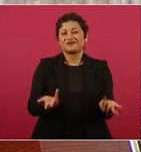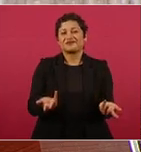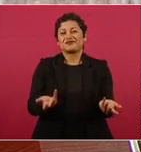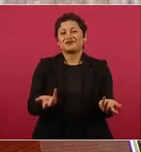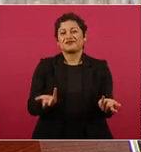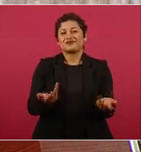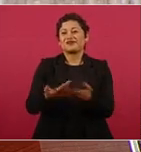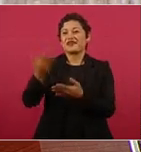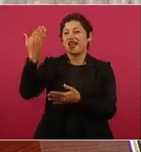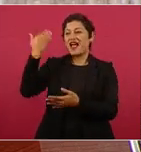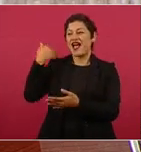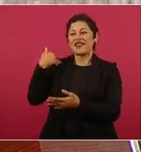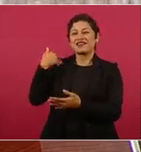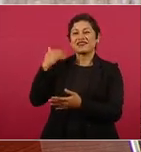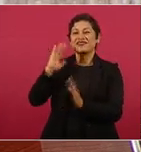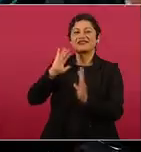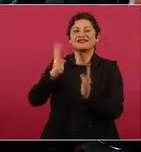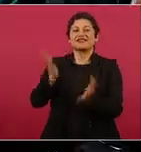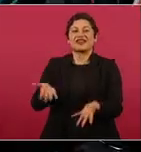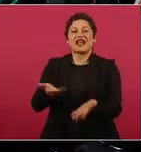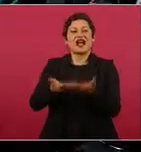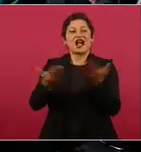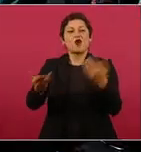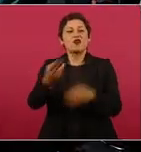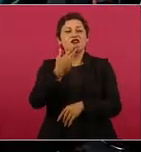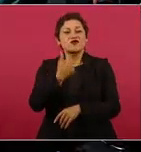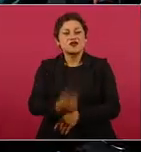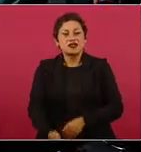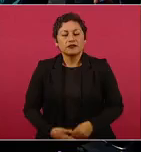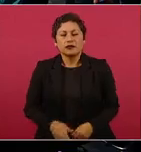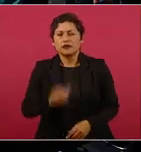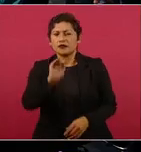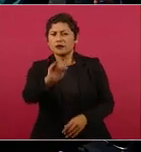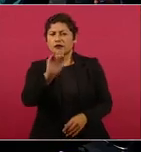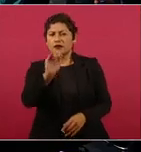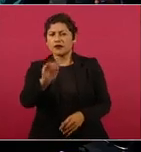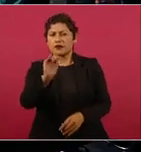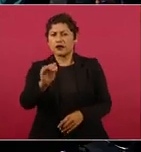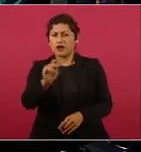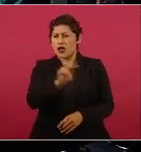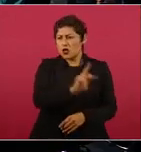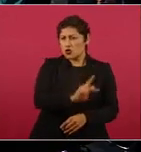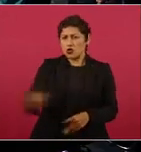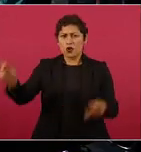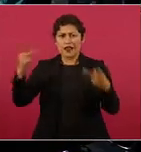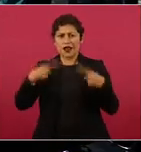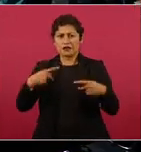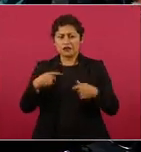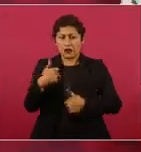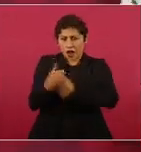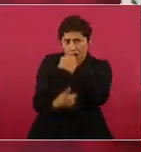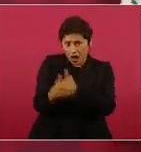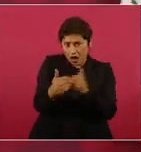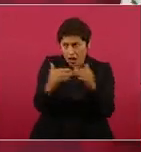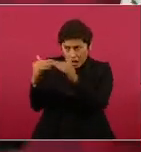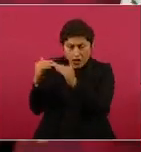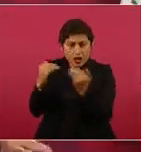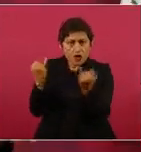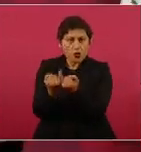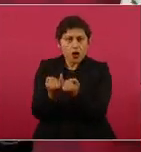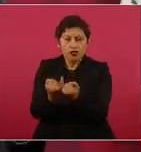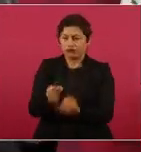no funciona. ¿Hay igualdad de condiciones para todos los aspirantes? Sí, presentes, desde luego.